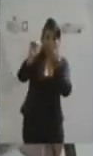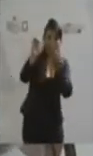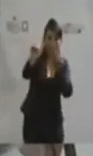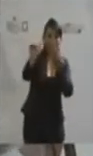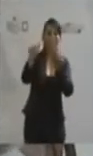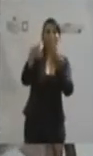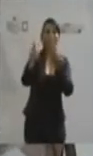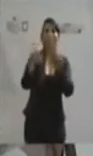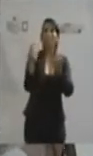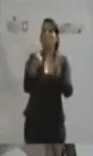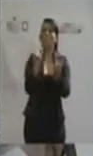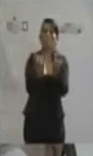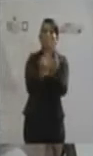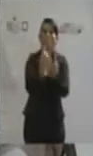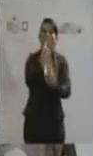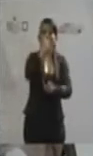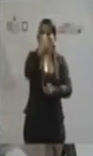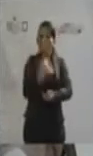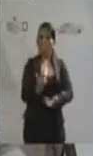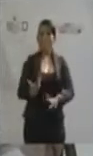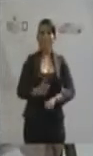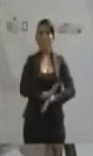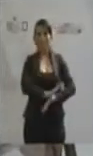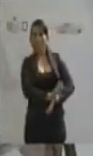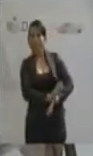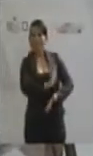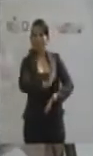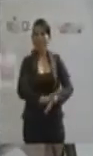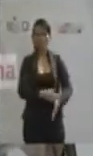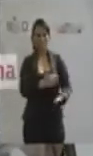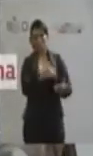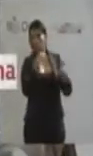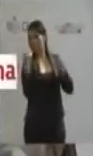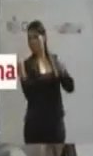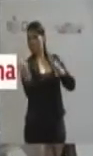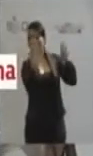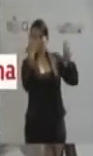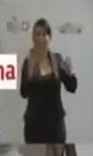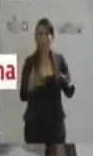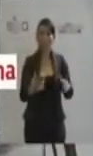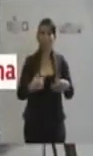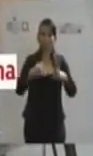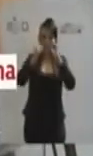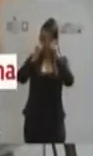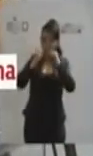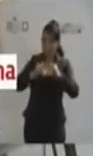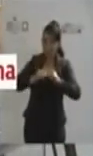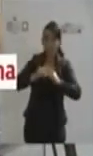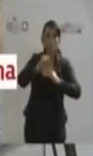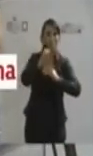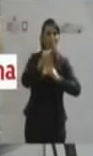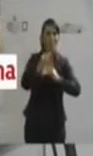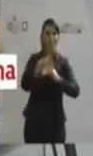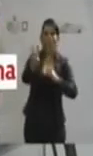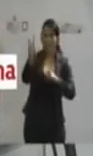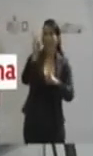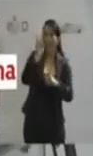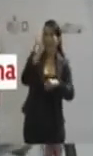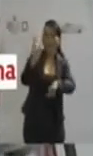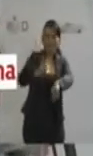el desprecio de los que están ahí que ni siquiera se enteran que estás ahí te dicen a ver si a las 3 de la mañana